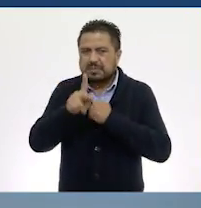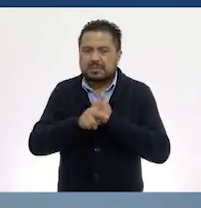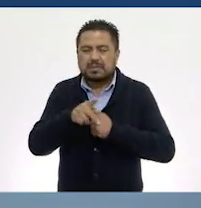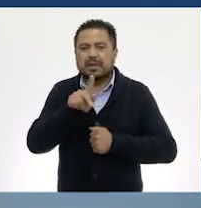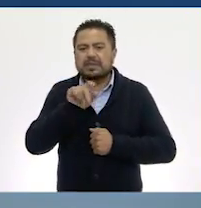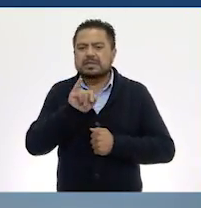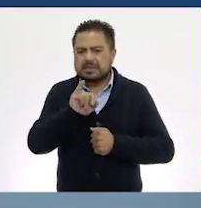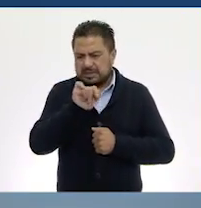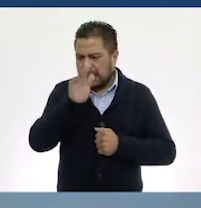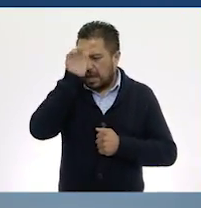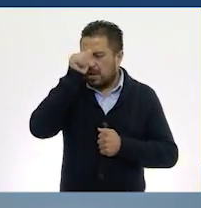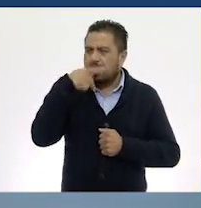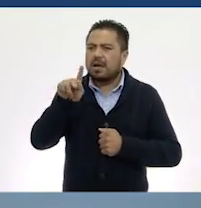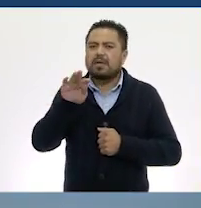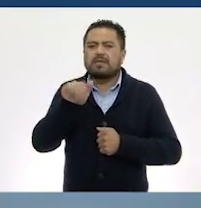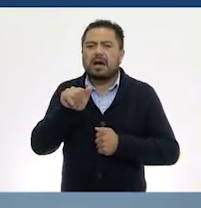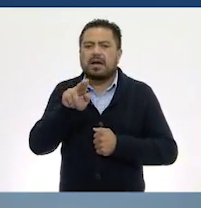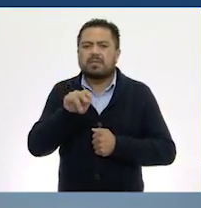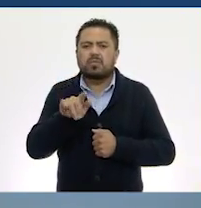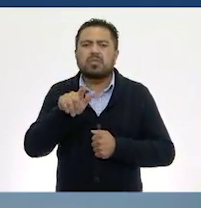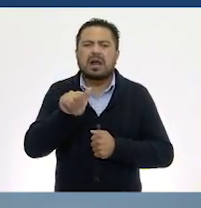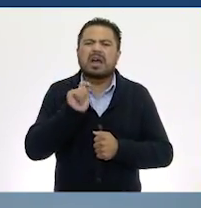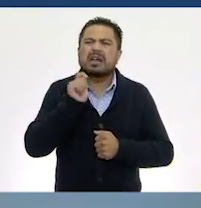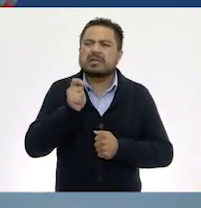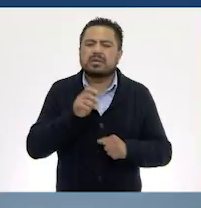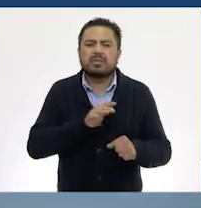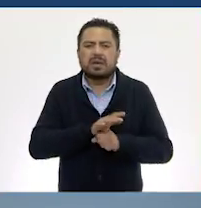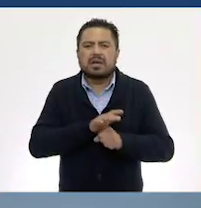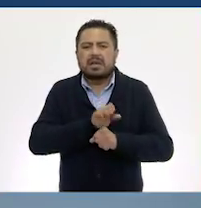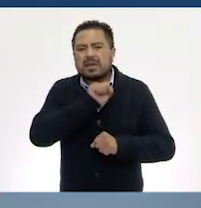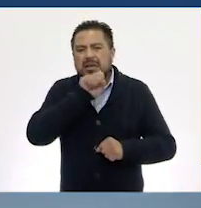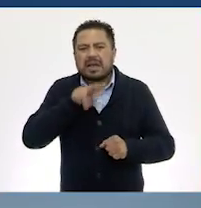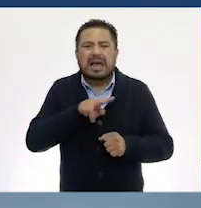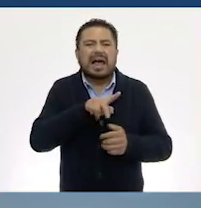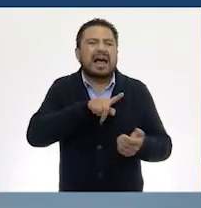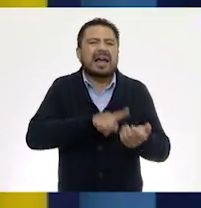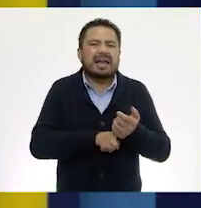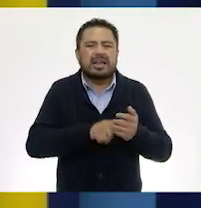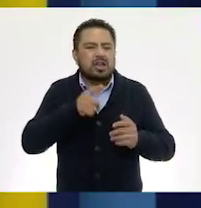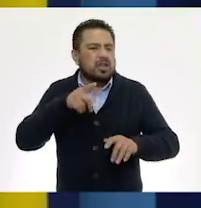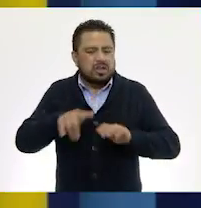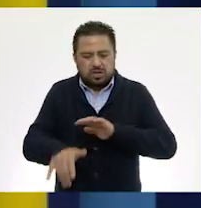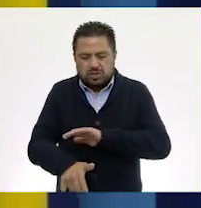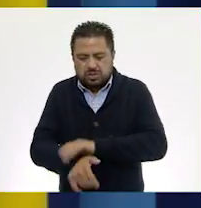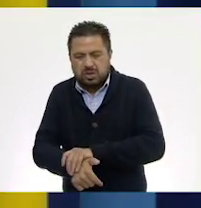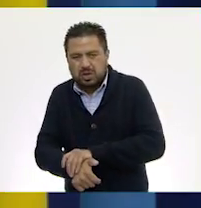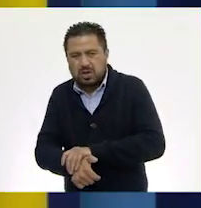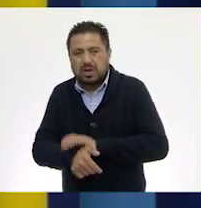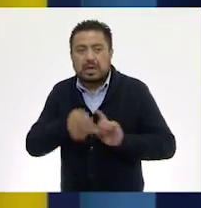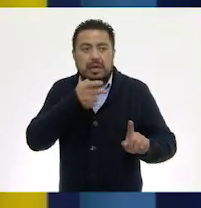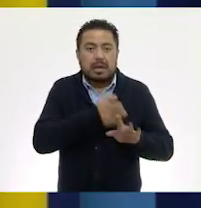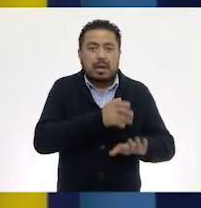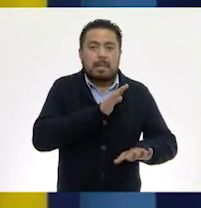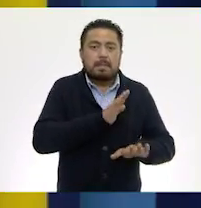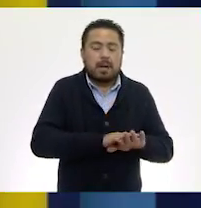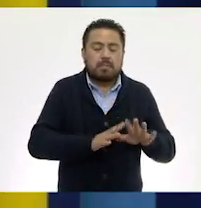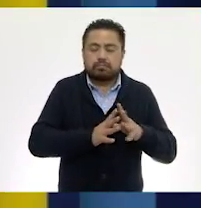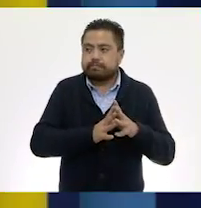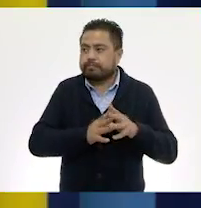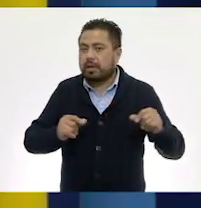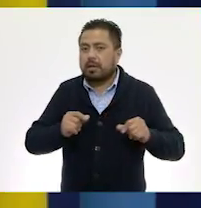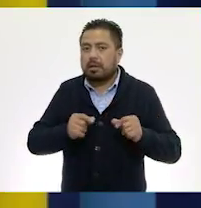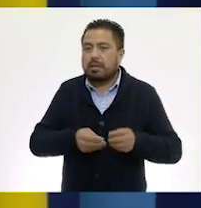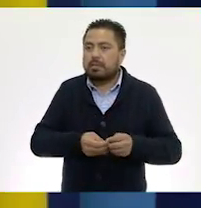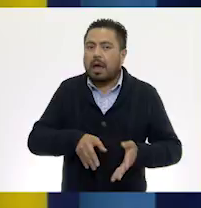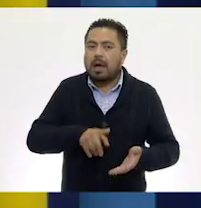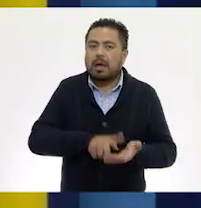me acuerdo de su fábula de la liebre y la tortuga. Sí, que la liebre, aunque era mucho más veloz, terminó